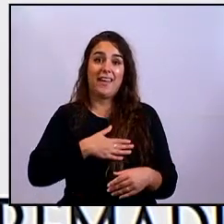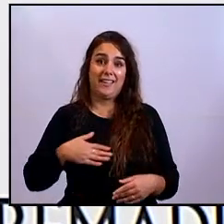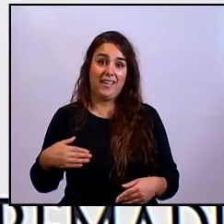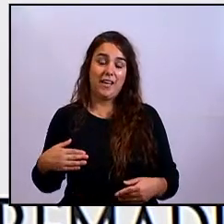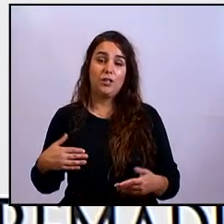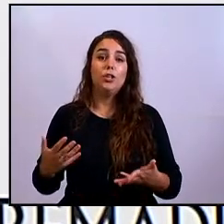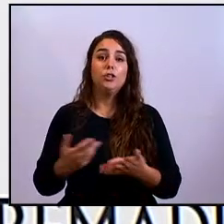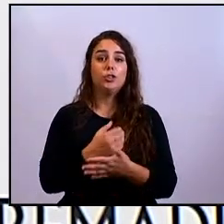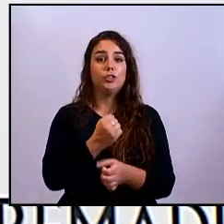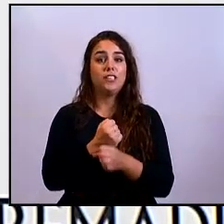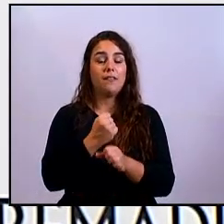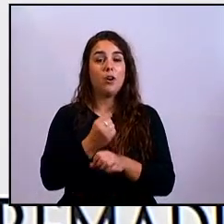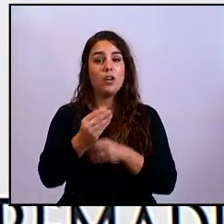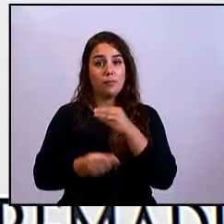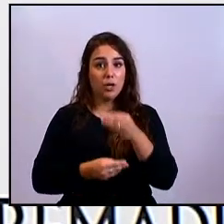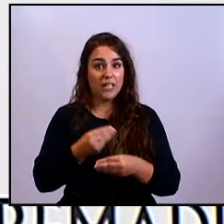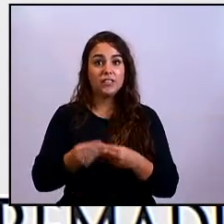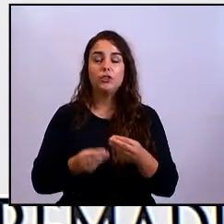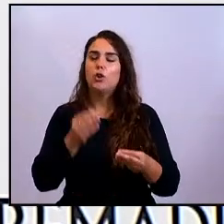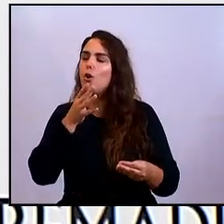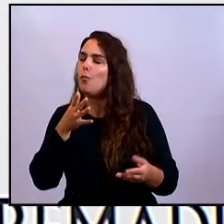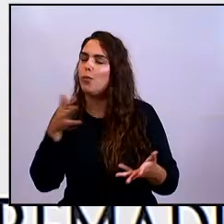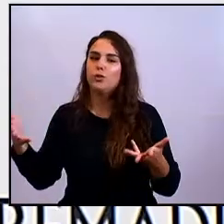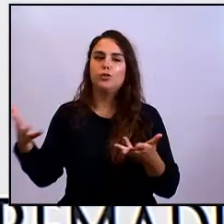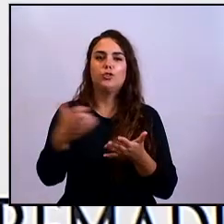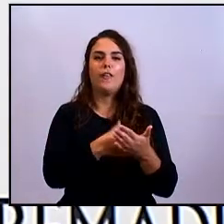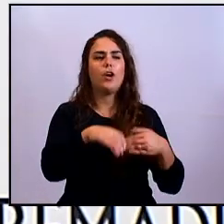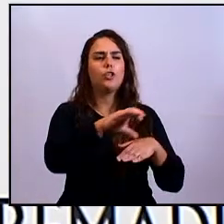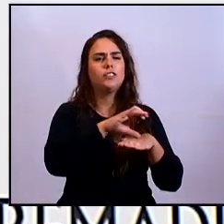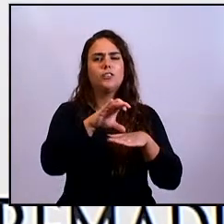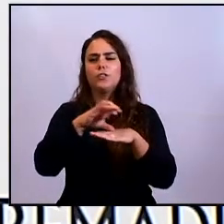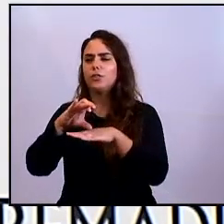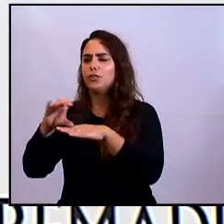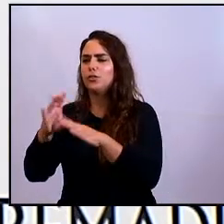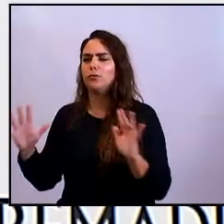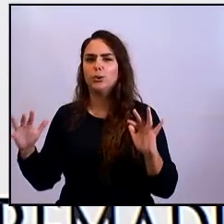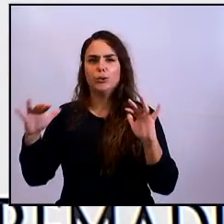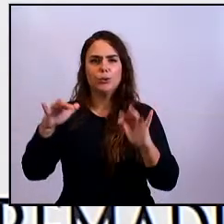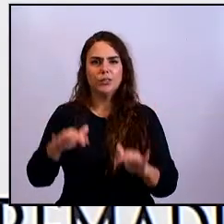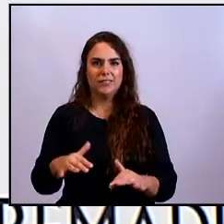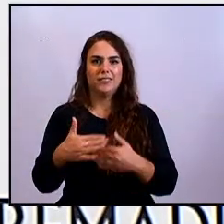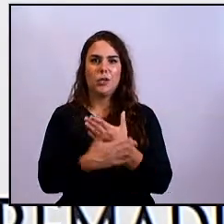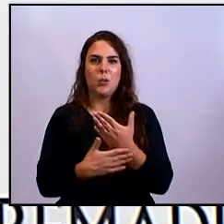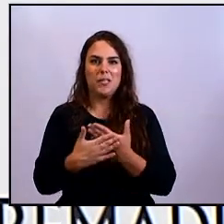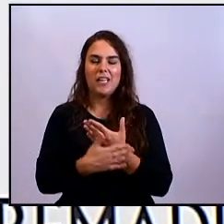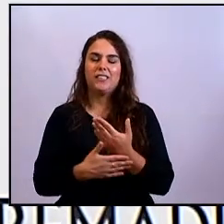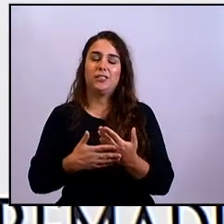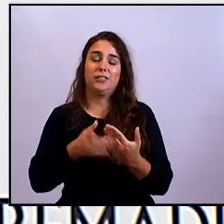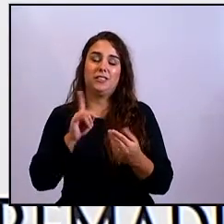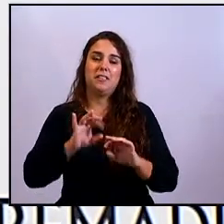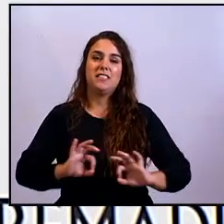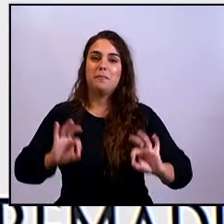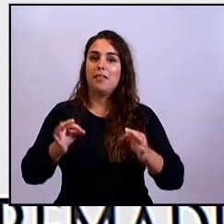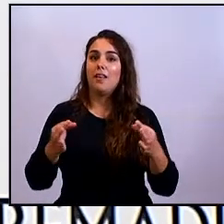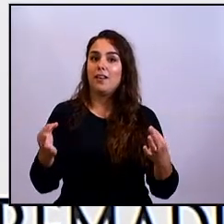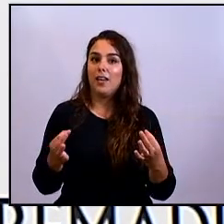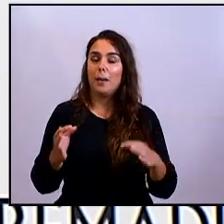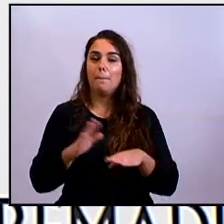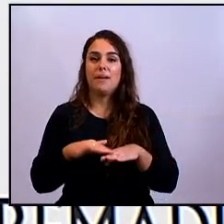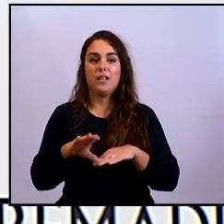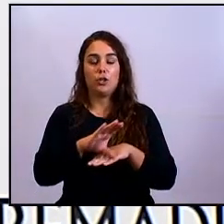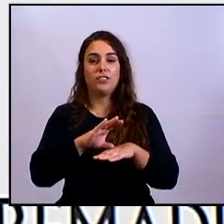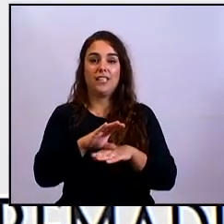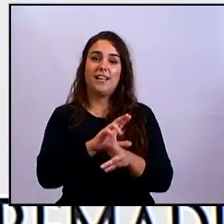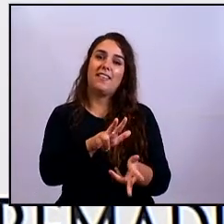el trabajo realizado por todas las consejerías del Gobierno, por todos los empleados públicos, pero especialmente a la Consejería